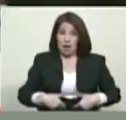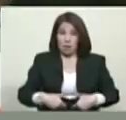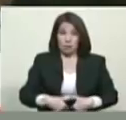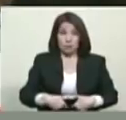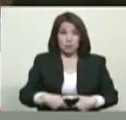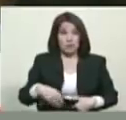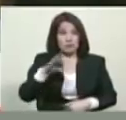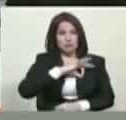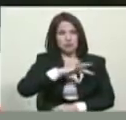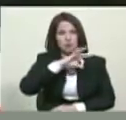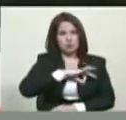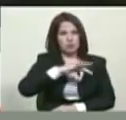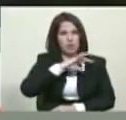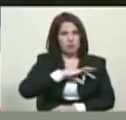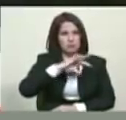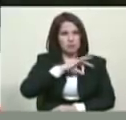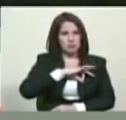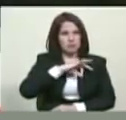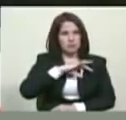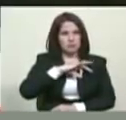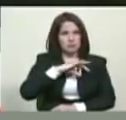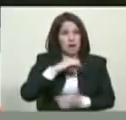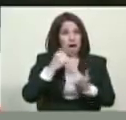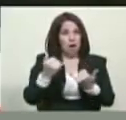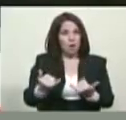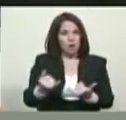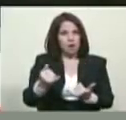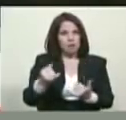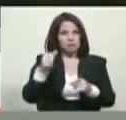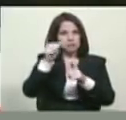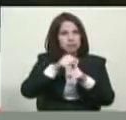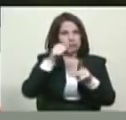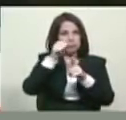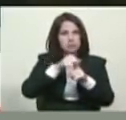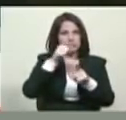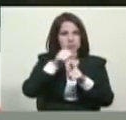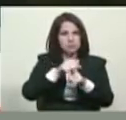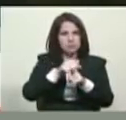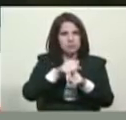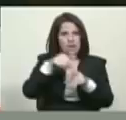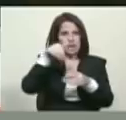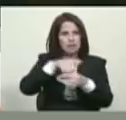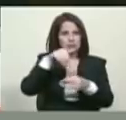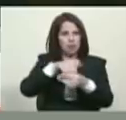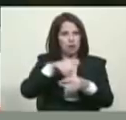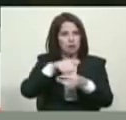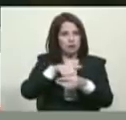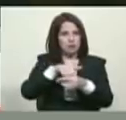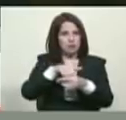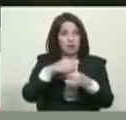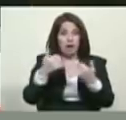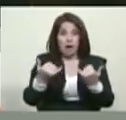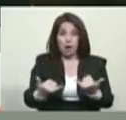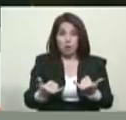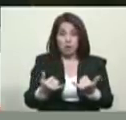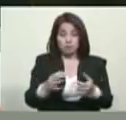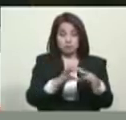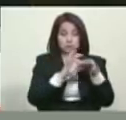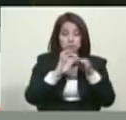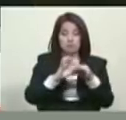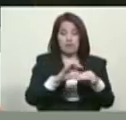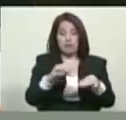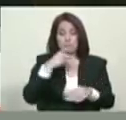sindical, de la lucha comunal a una lucha electoral, la unidad orgánica social a una unidad política